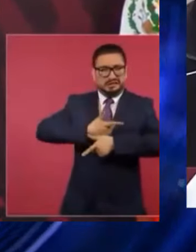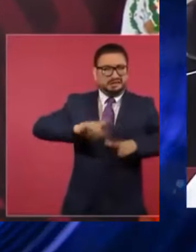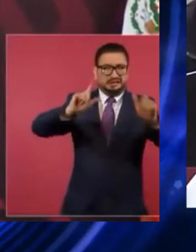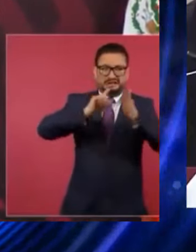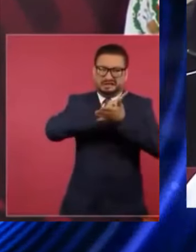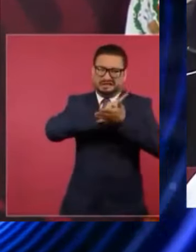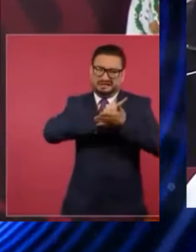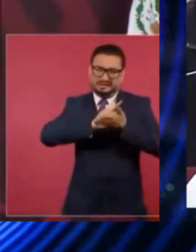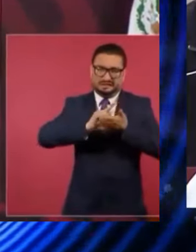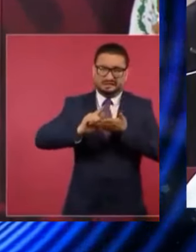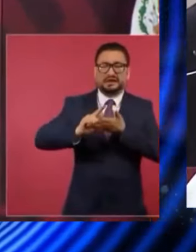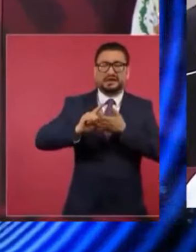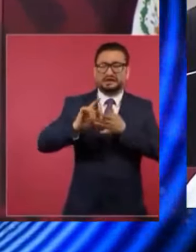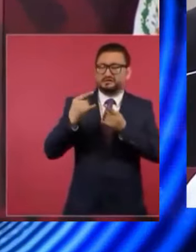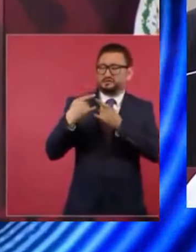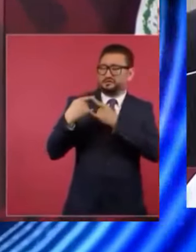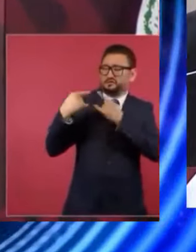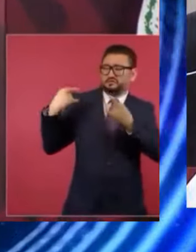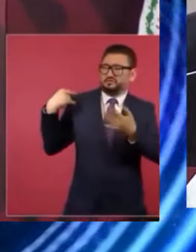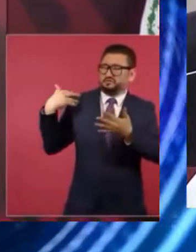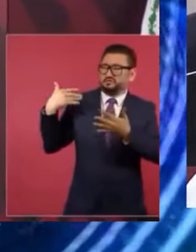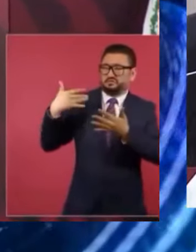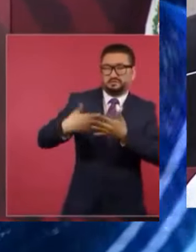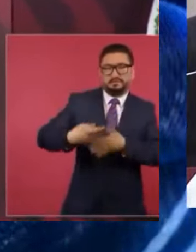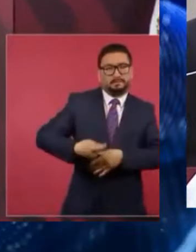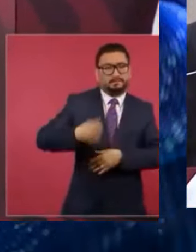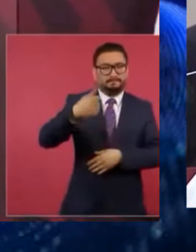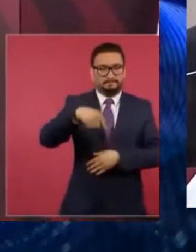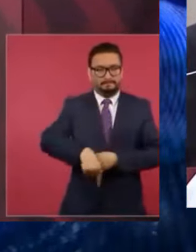México, las del domingo.